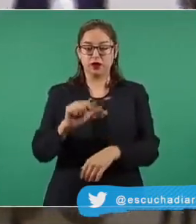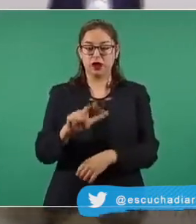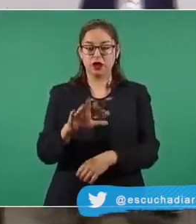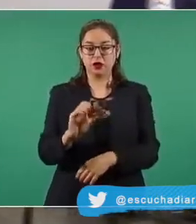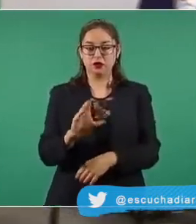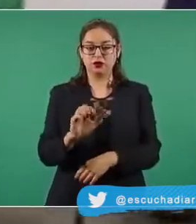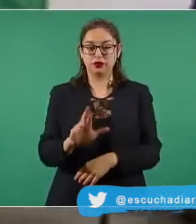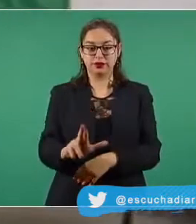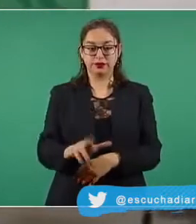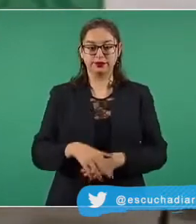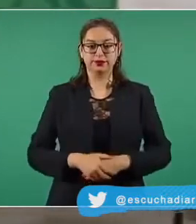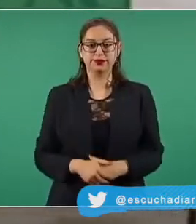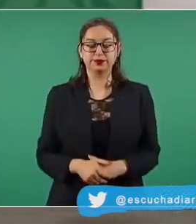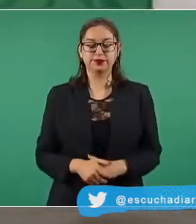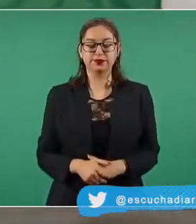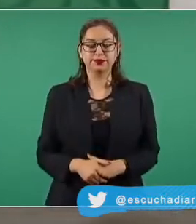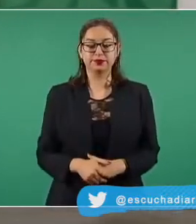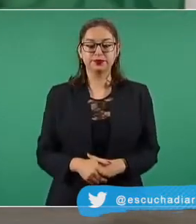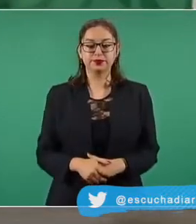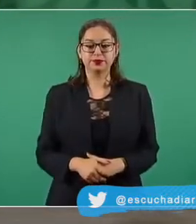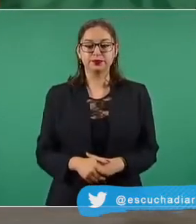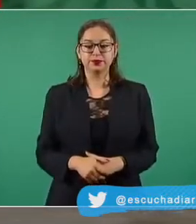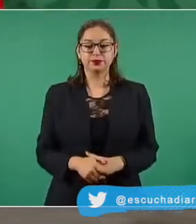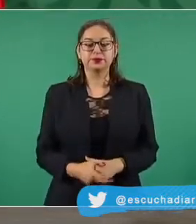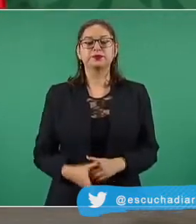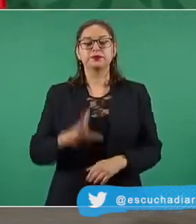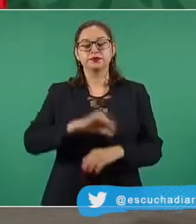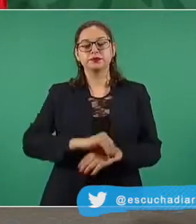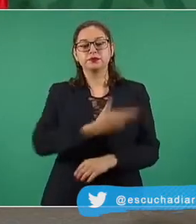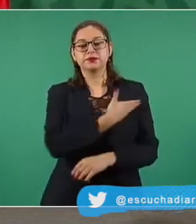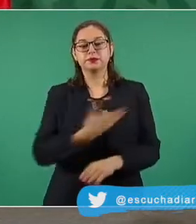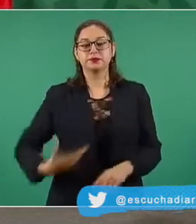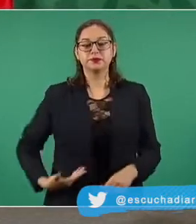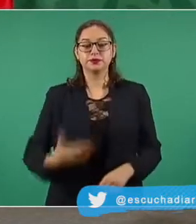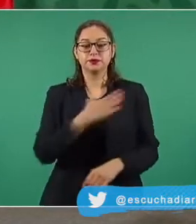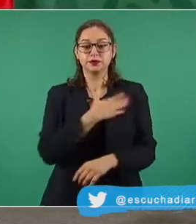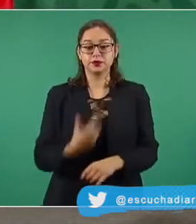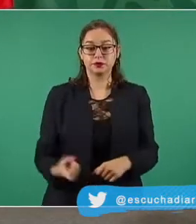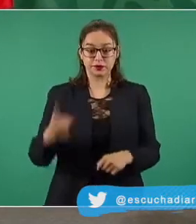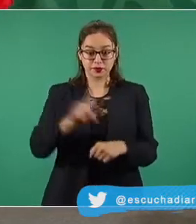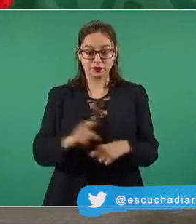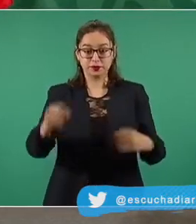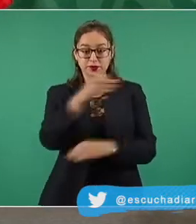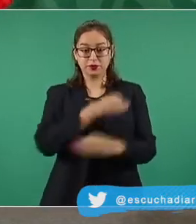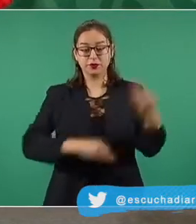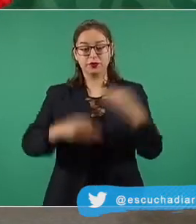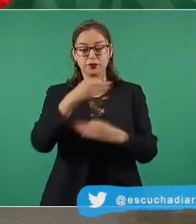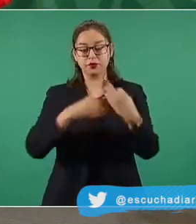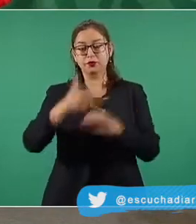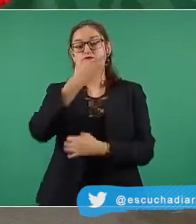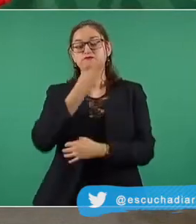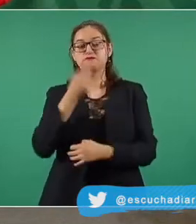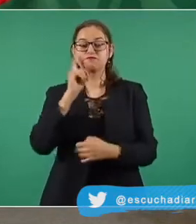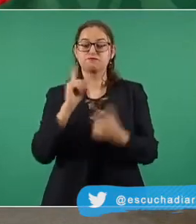de vacunas, se proyecta llegar a 150 millones de vacunas antes de finalizar el 2021.